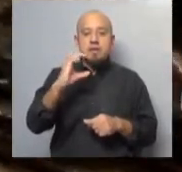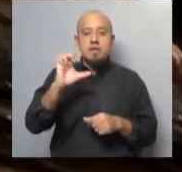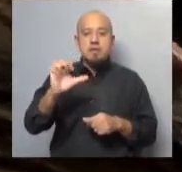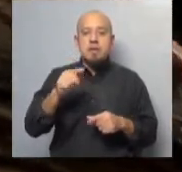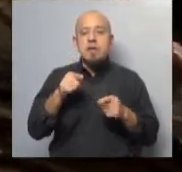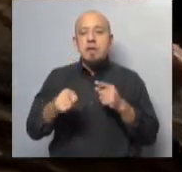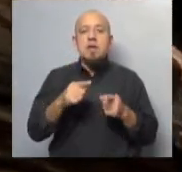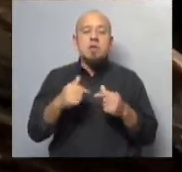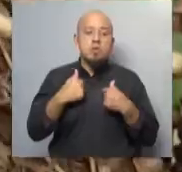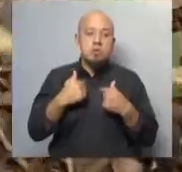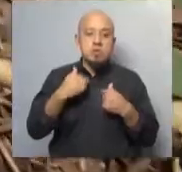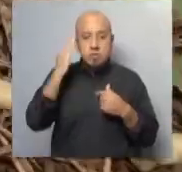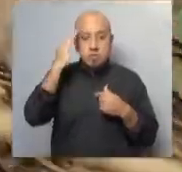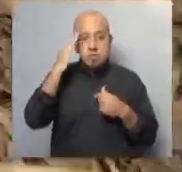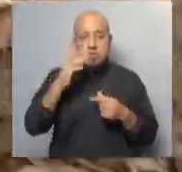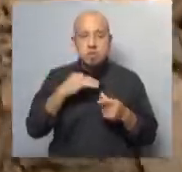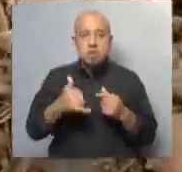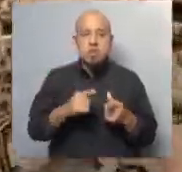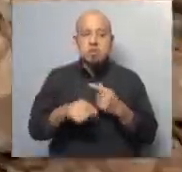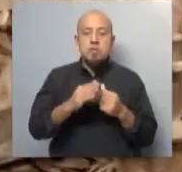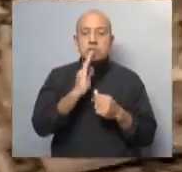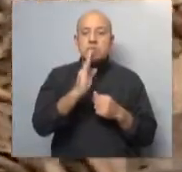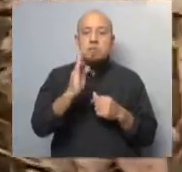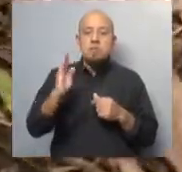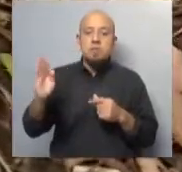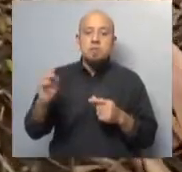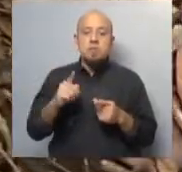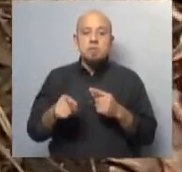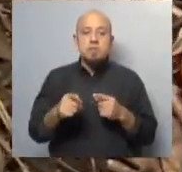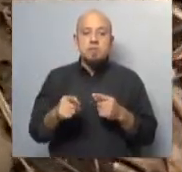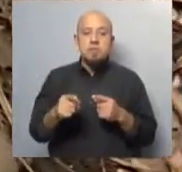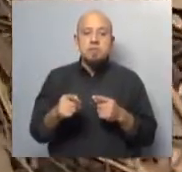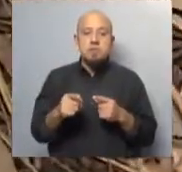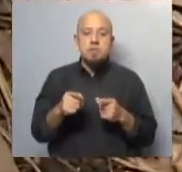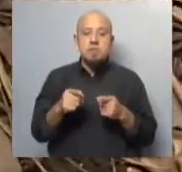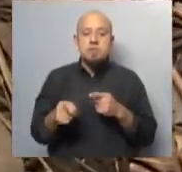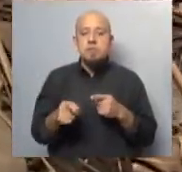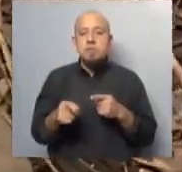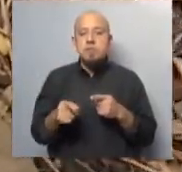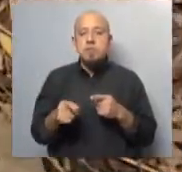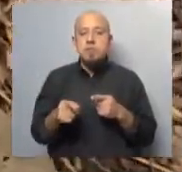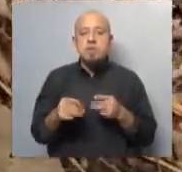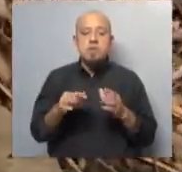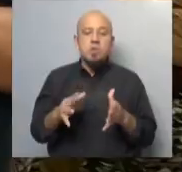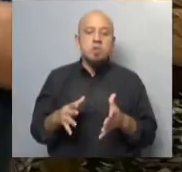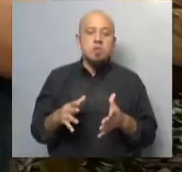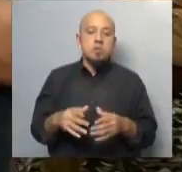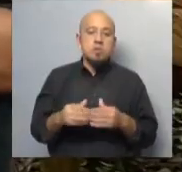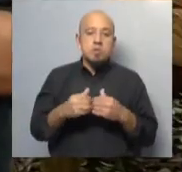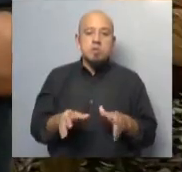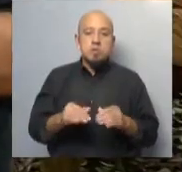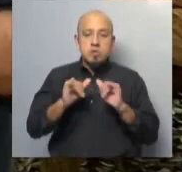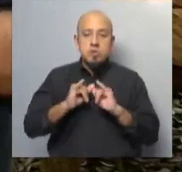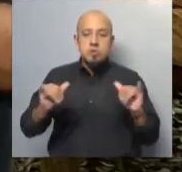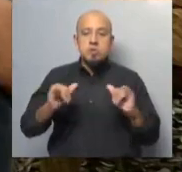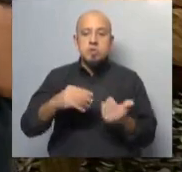y que todos supimos tenerlo y lo tenemos en la biblioteca familiar, que es, ya te digo, como un mojón de lo que es la divulgación de